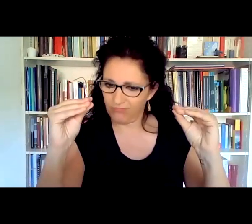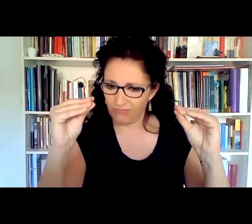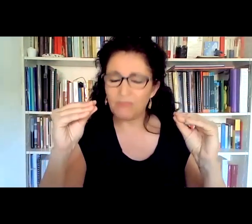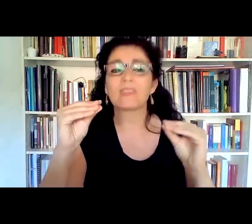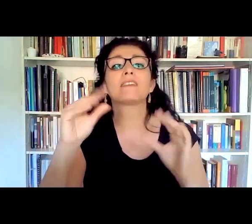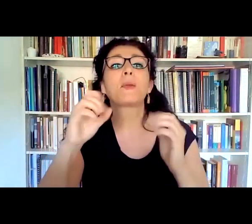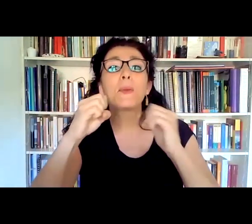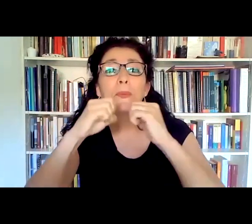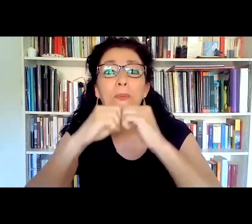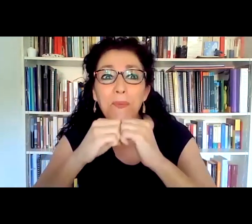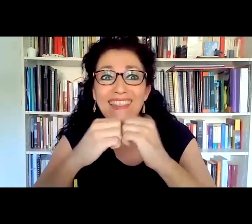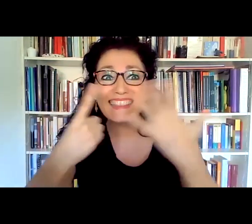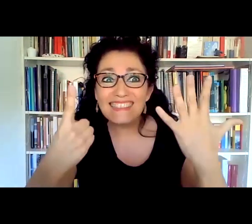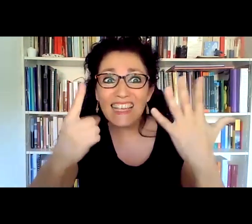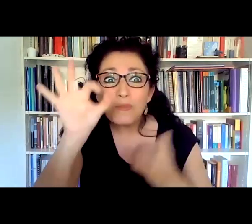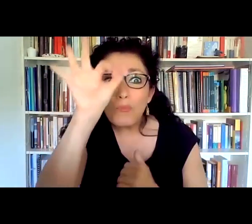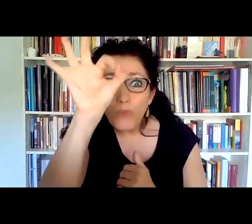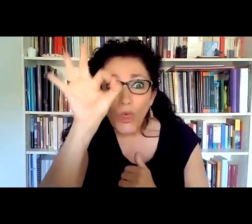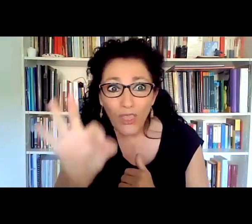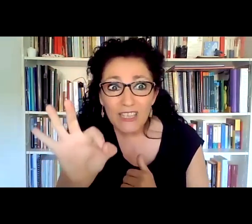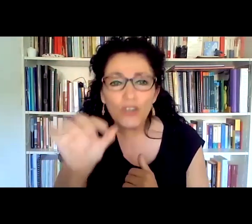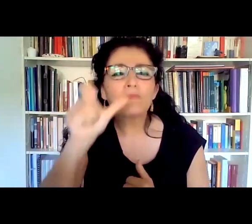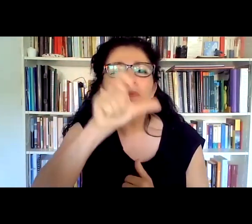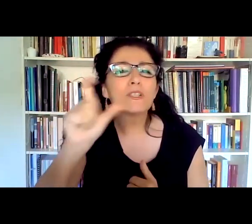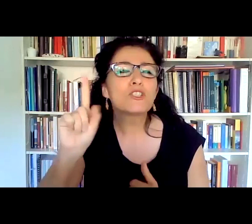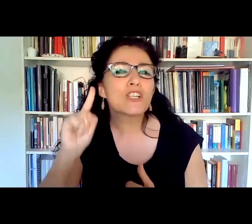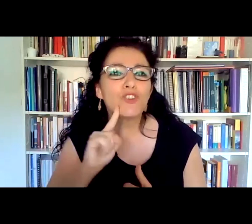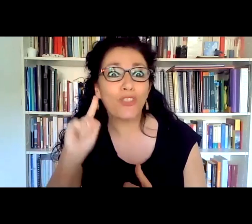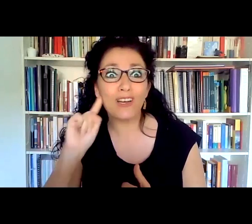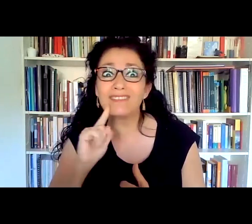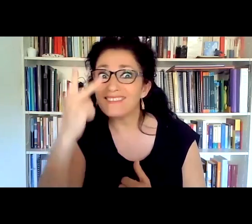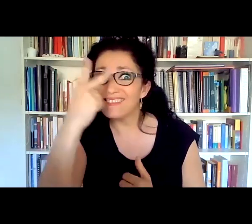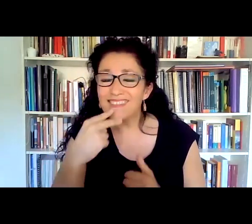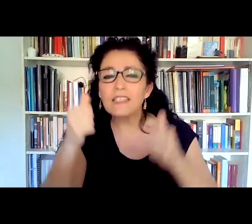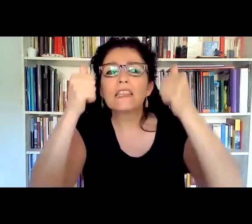intérpretes de lengua de signos tanto en su etapa de instituto y universidad.